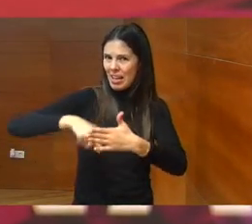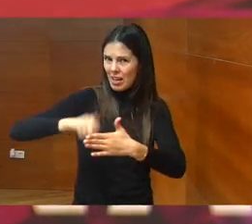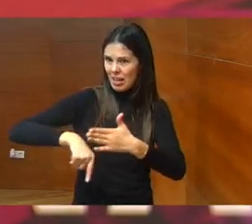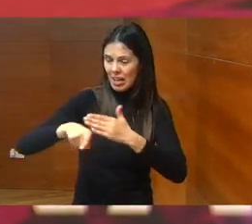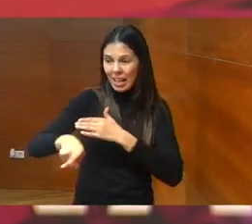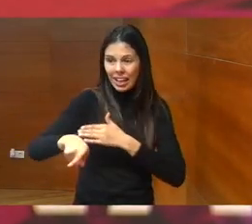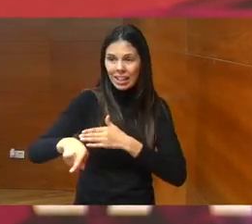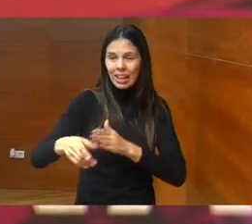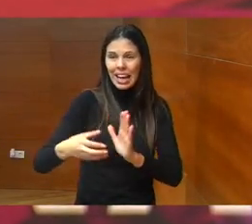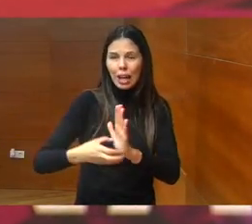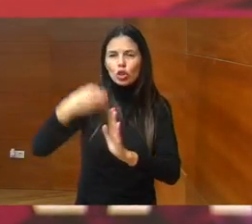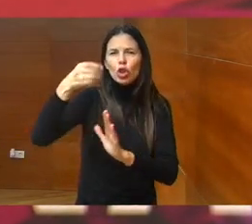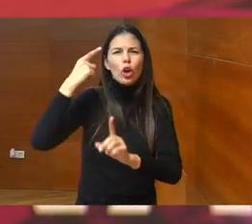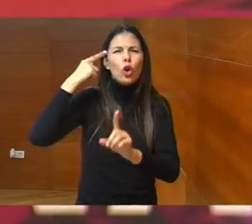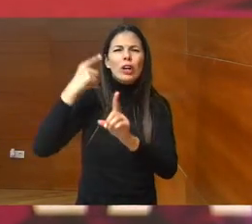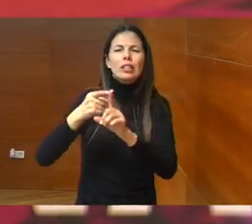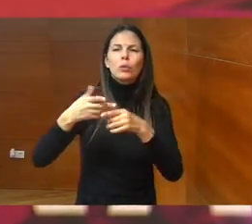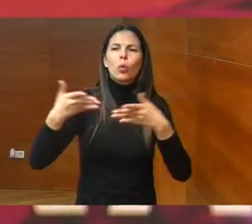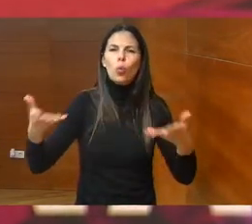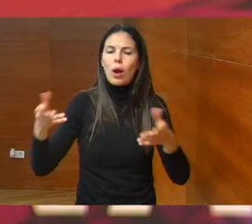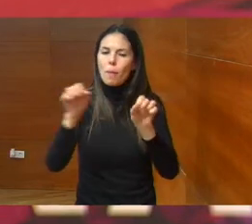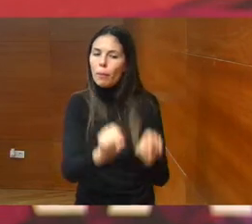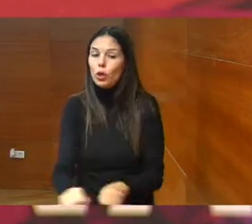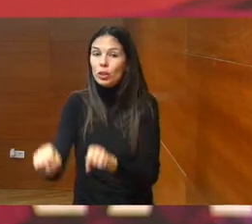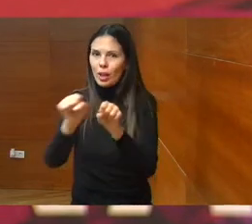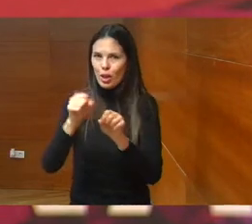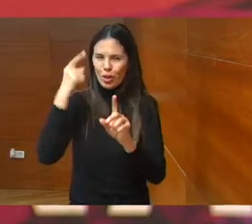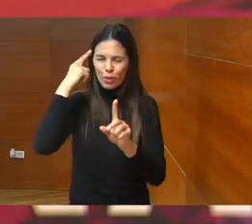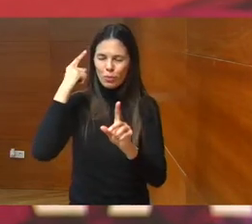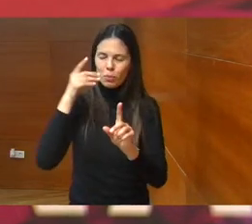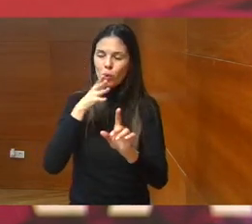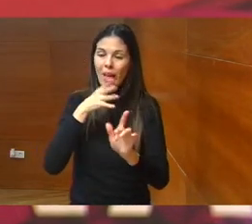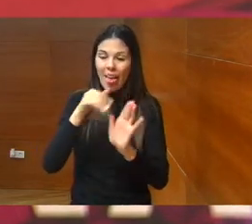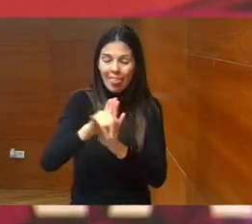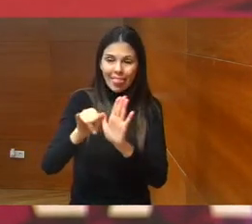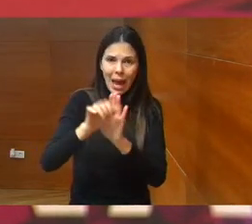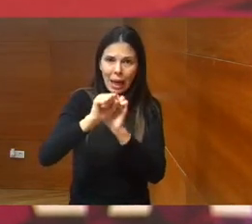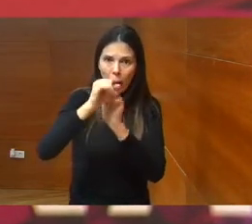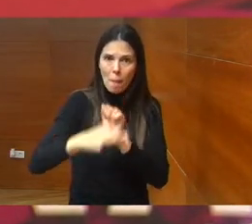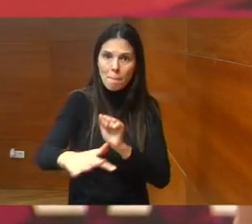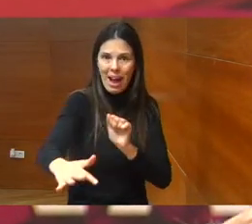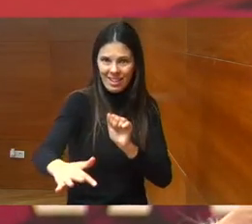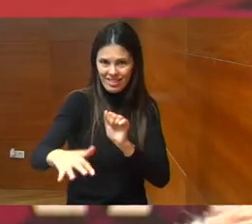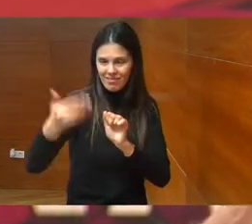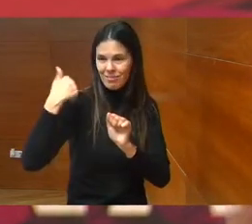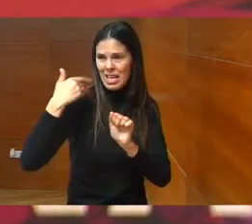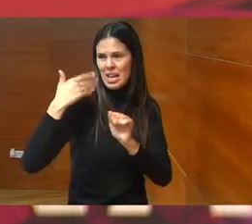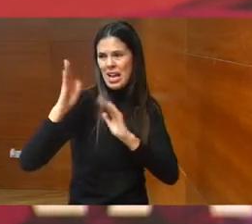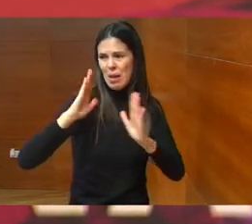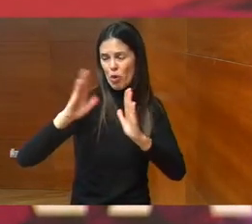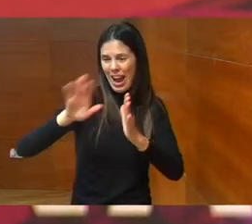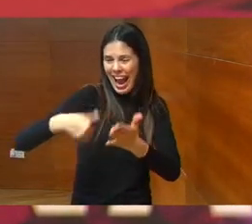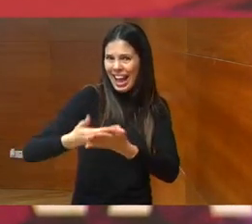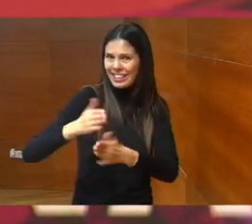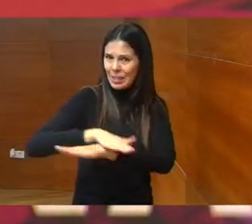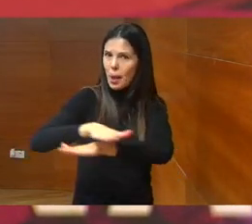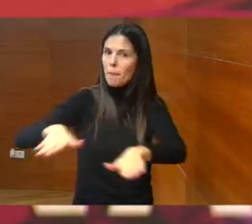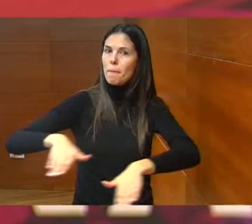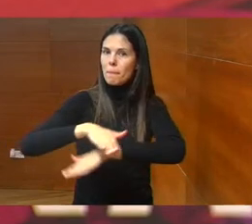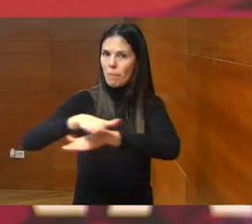tiña función de evitar asaltos fundamentalmente por mar O sea que afinca llegaba en aquel entonces